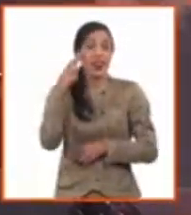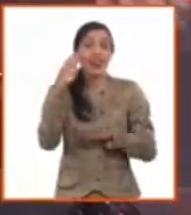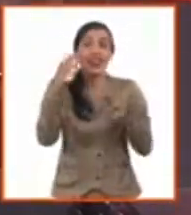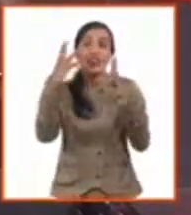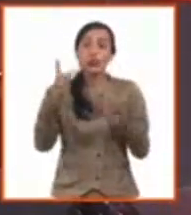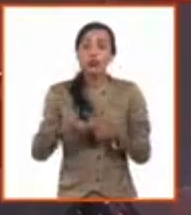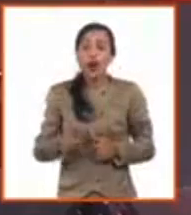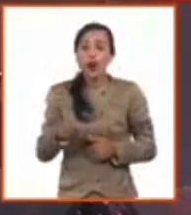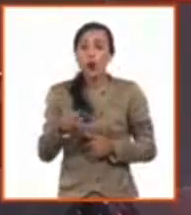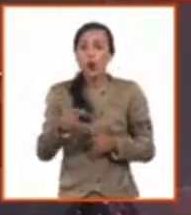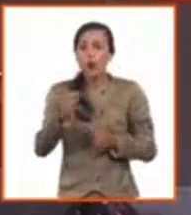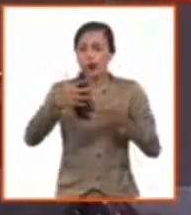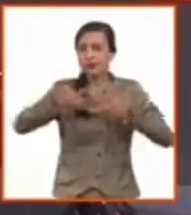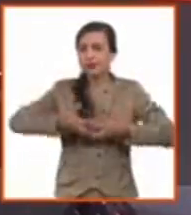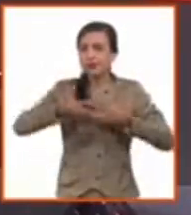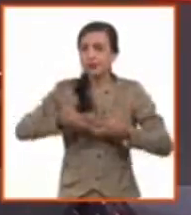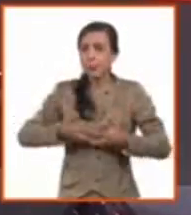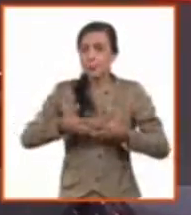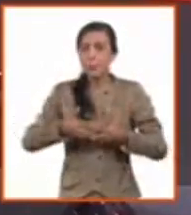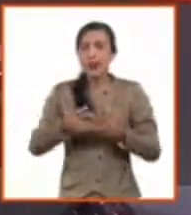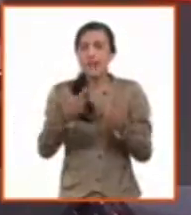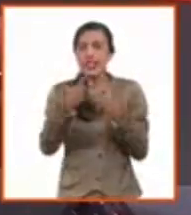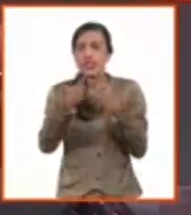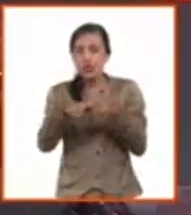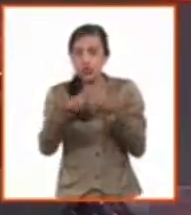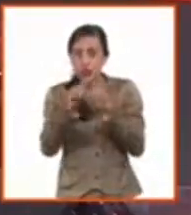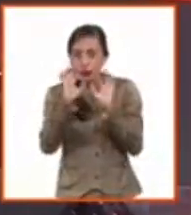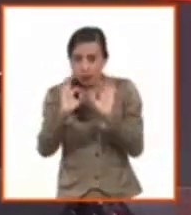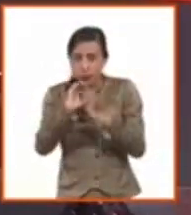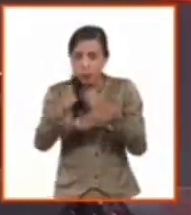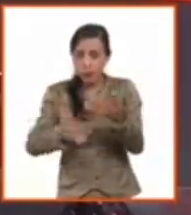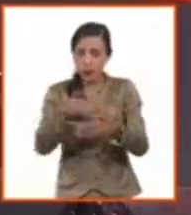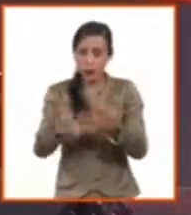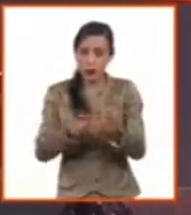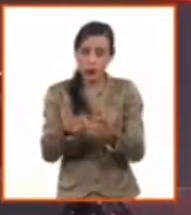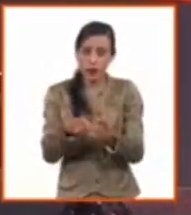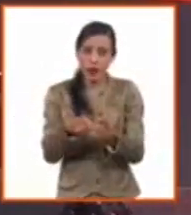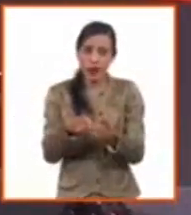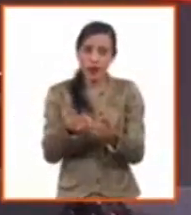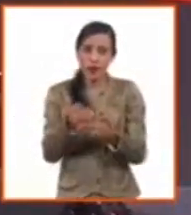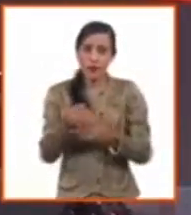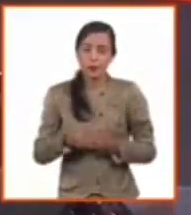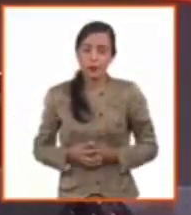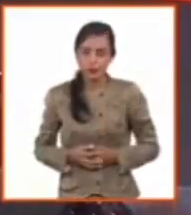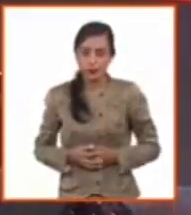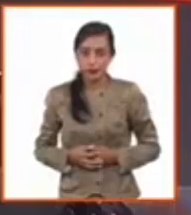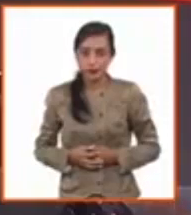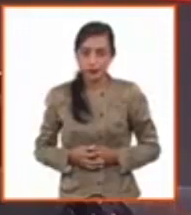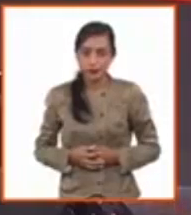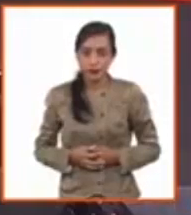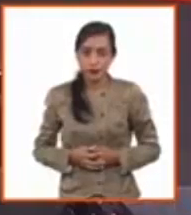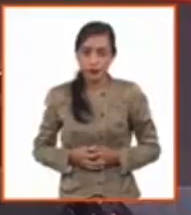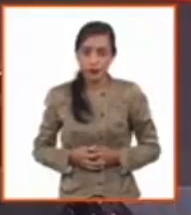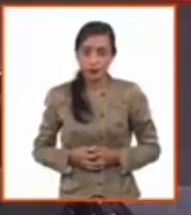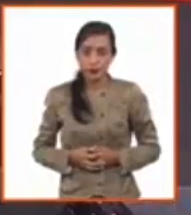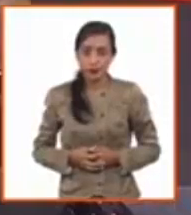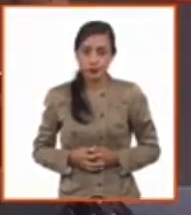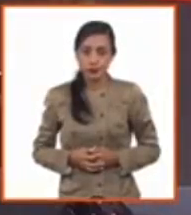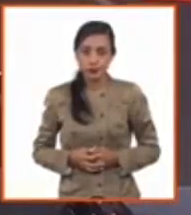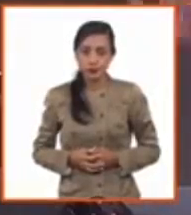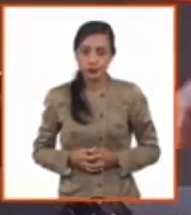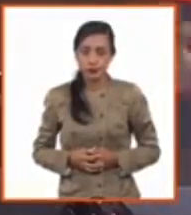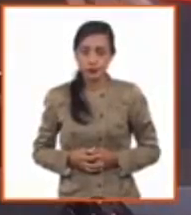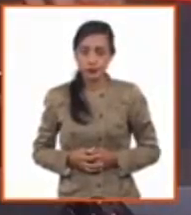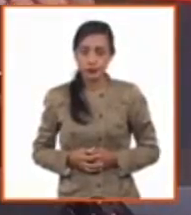resultados de la industria en función de soluciones específicas o sea asociadas a funcionalidades específicas o de productos y soluciones